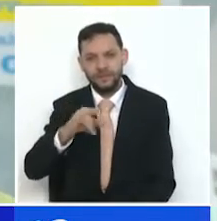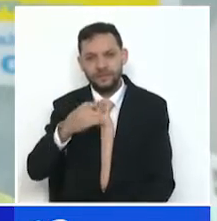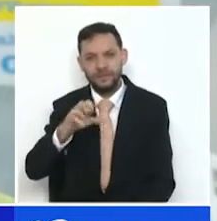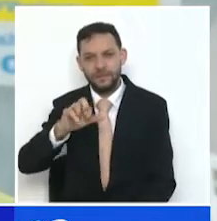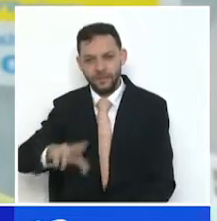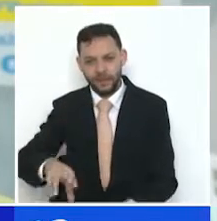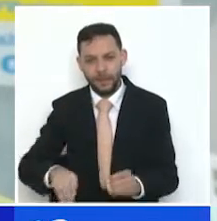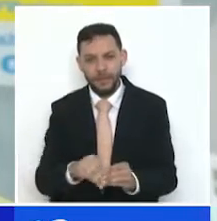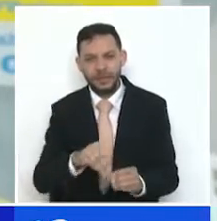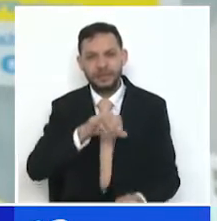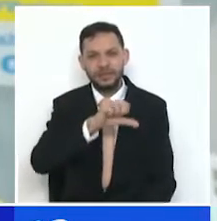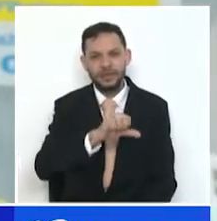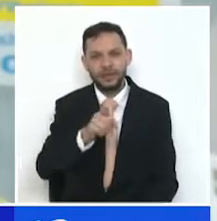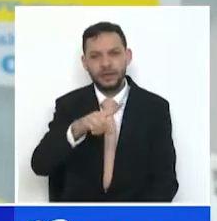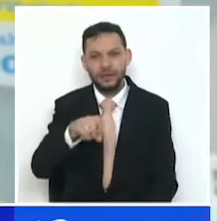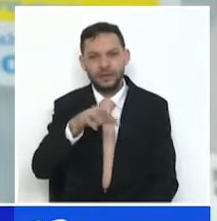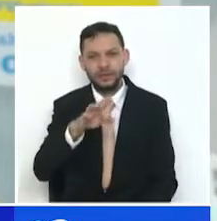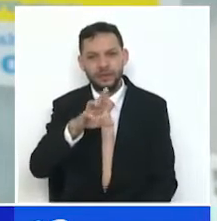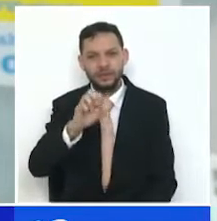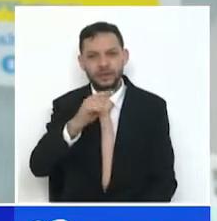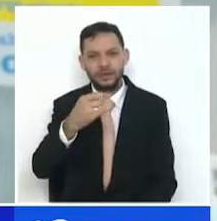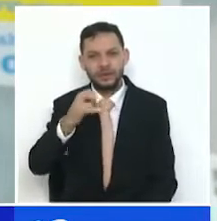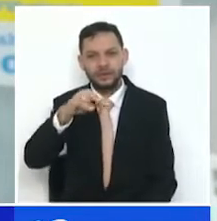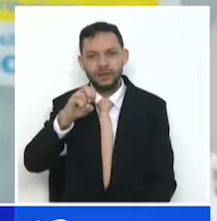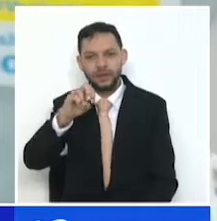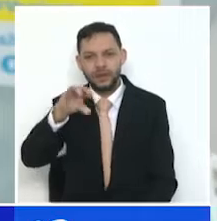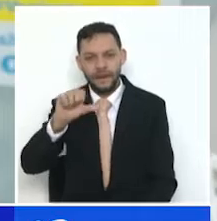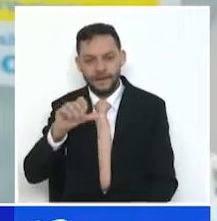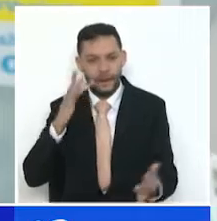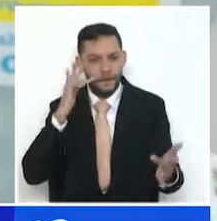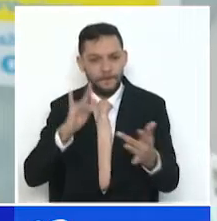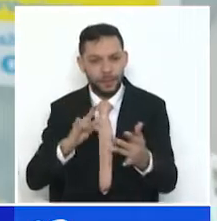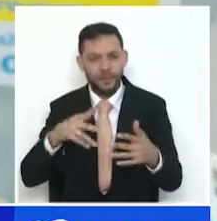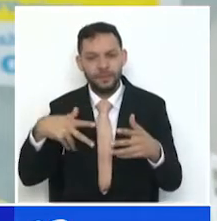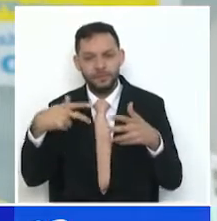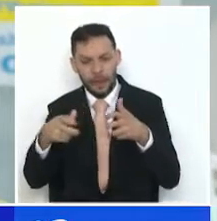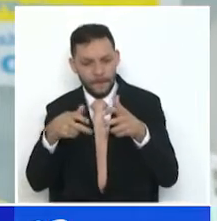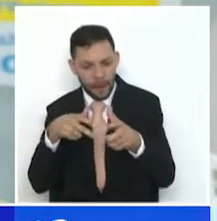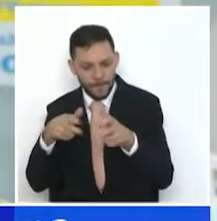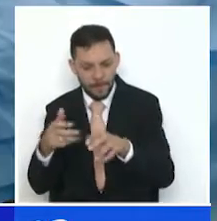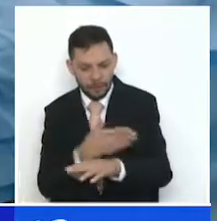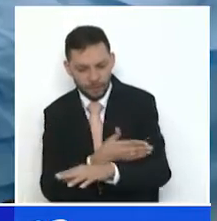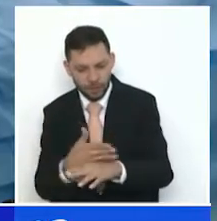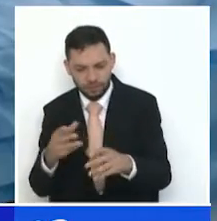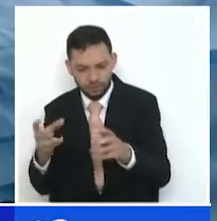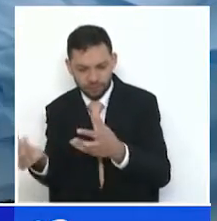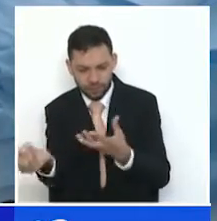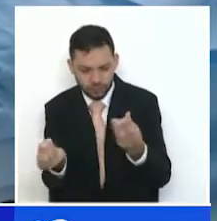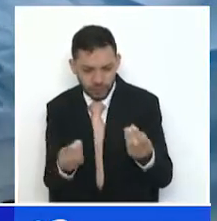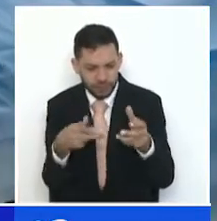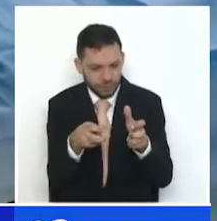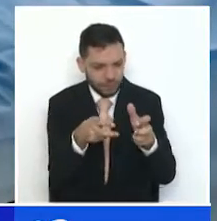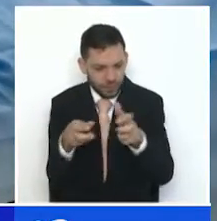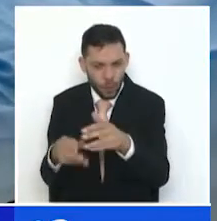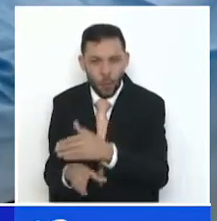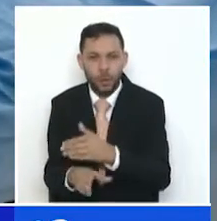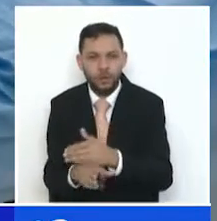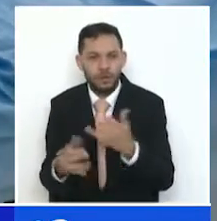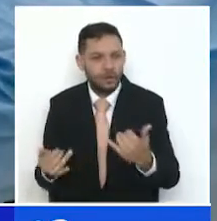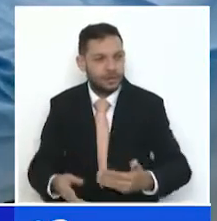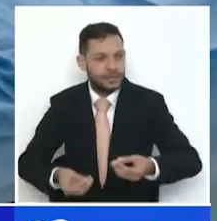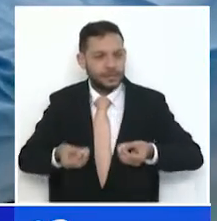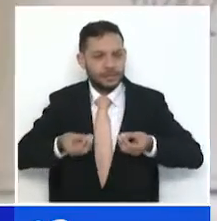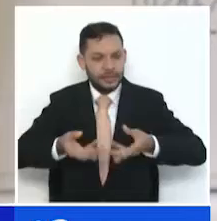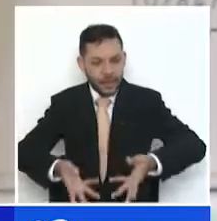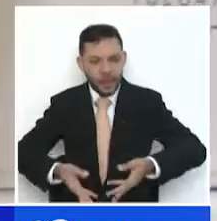AstraZeneca con la resolución número 780 del 4 de junio del 2021. Por ahora se continúa vacunando al